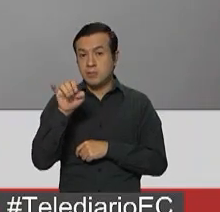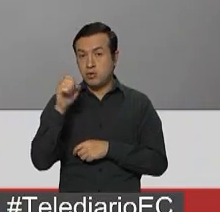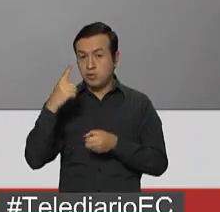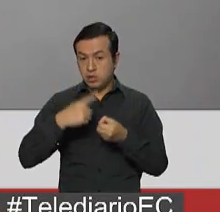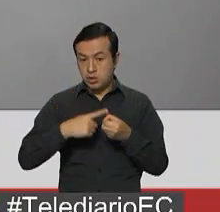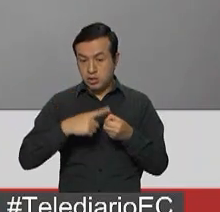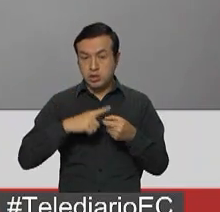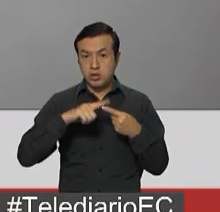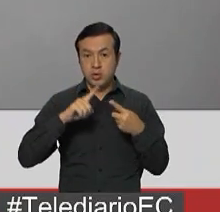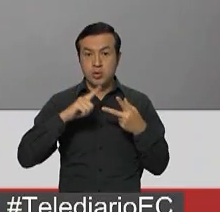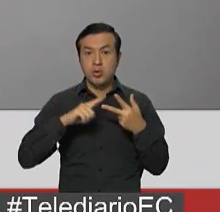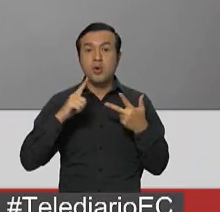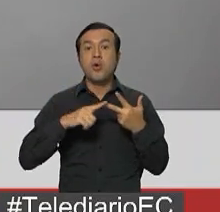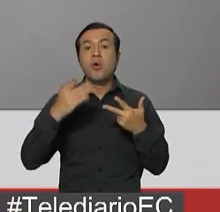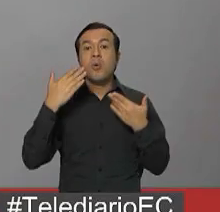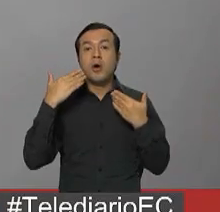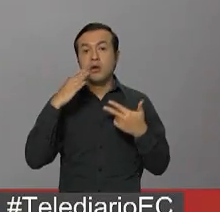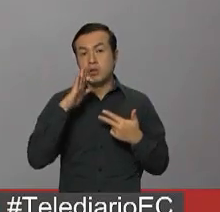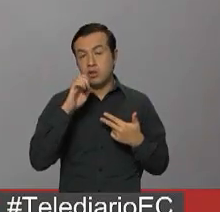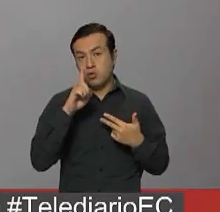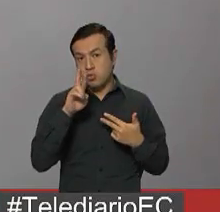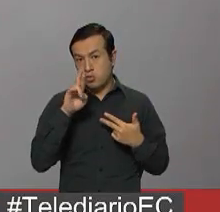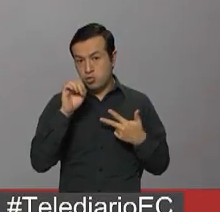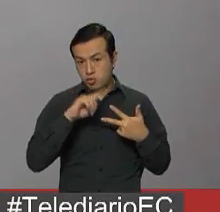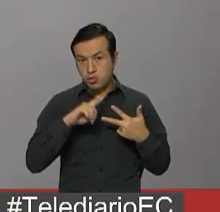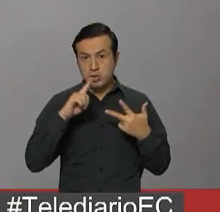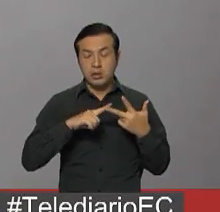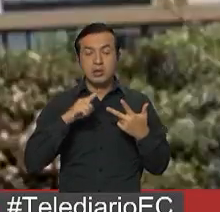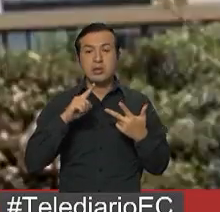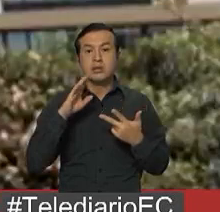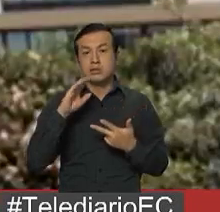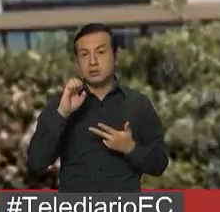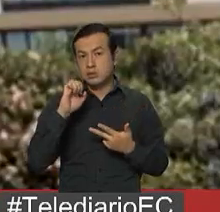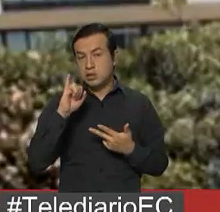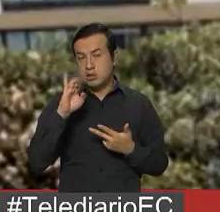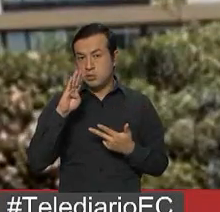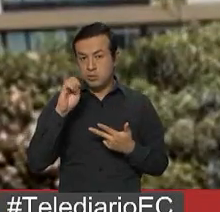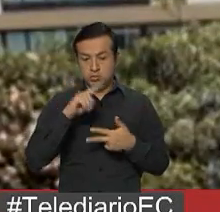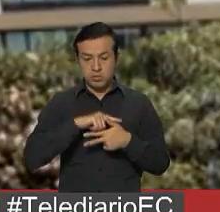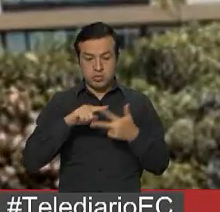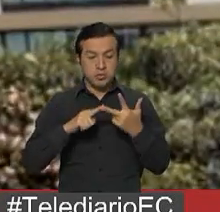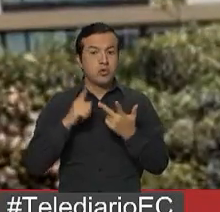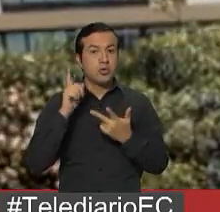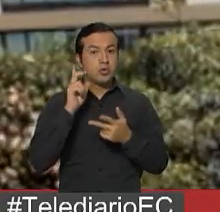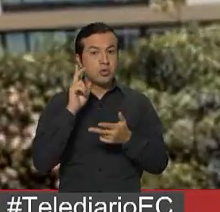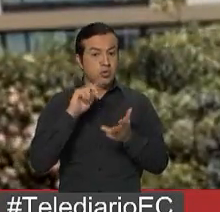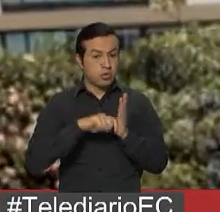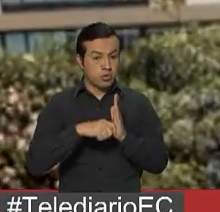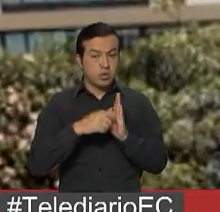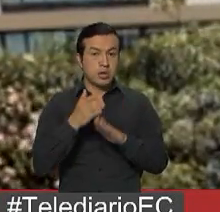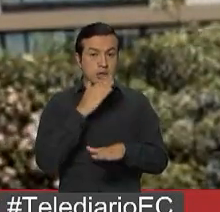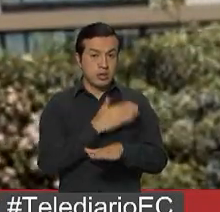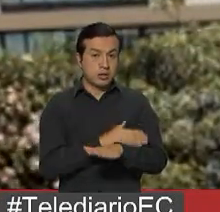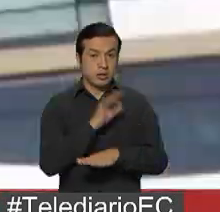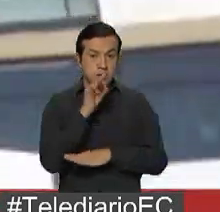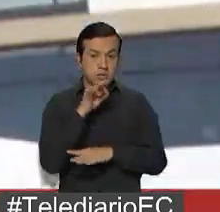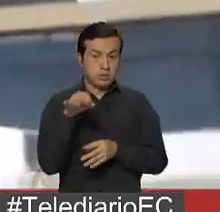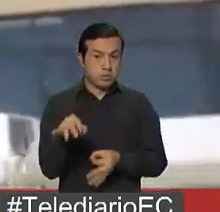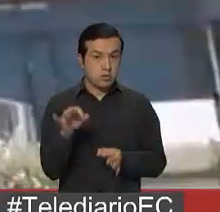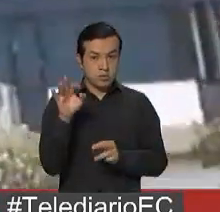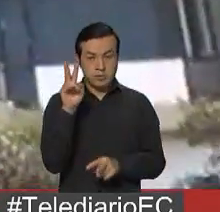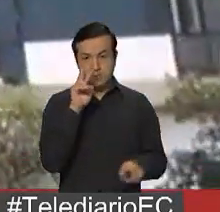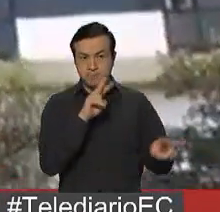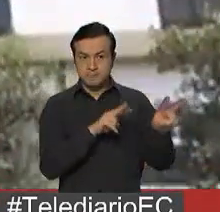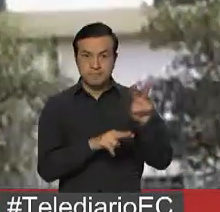los hospitales emblemáticos de guayaquil de oro maldonado y el hospital de leyes del señor por su parte la contraloría inició desde el pasado 19 de febrero una